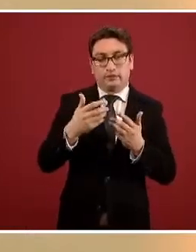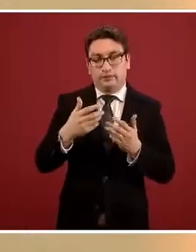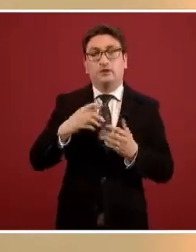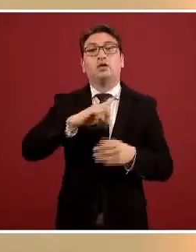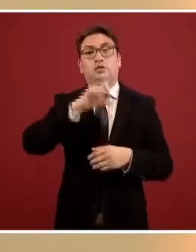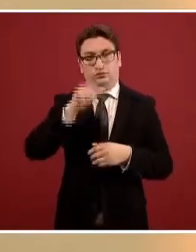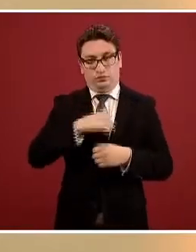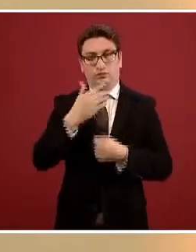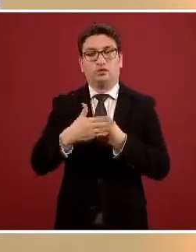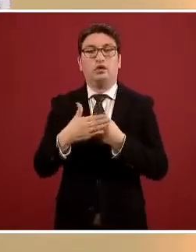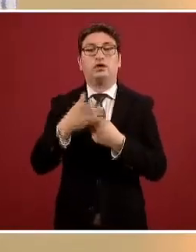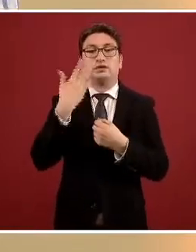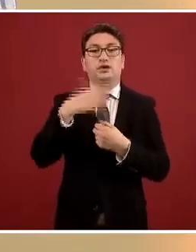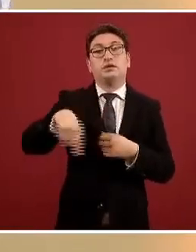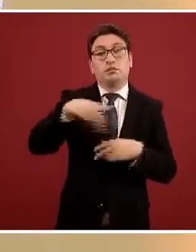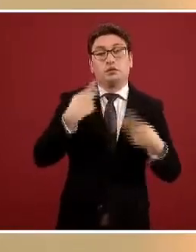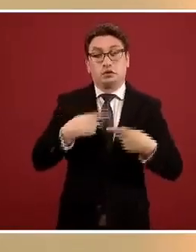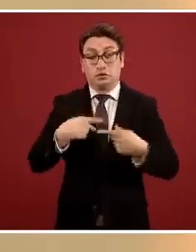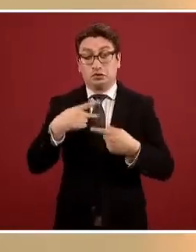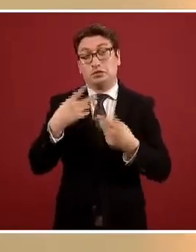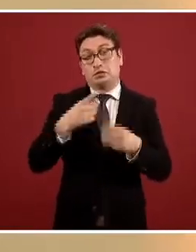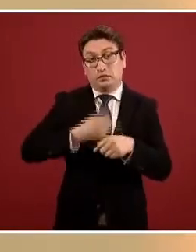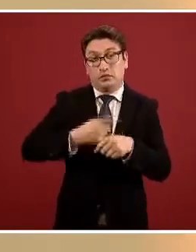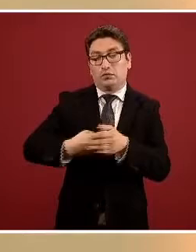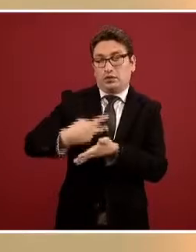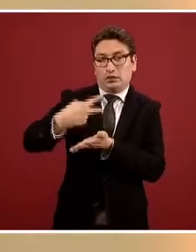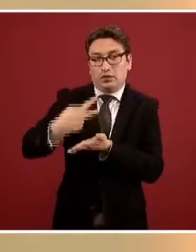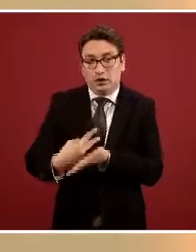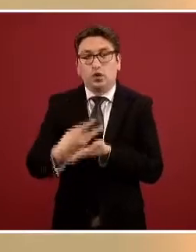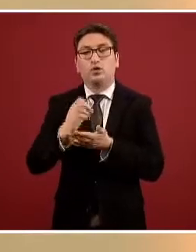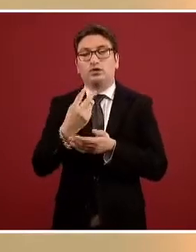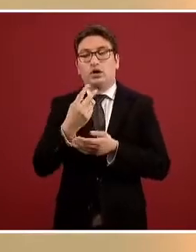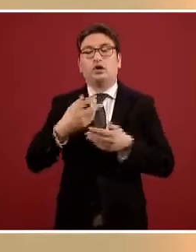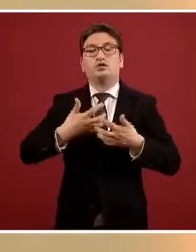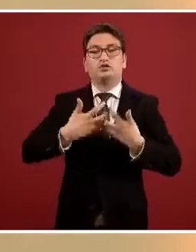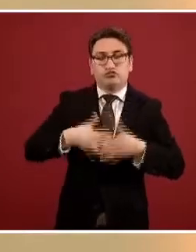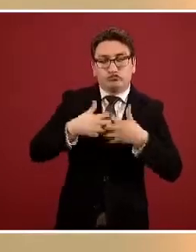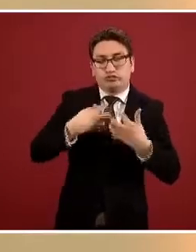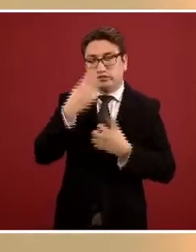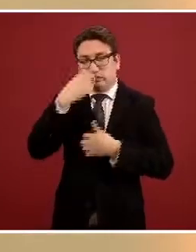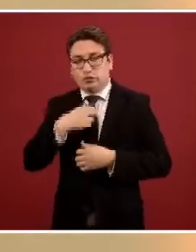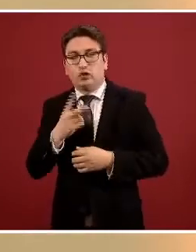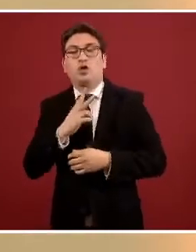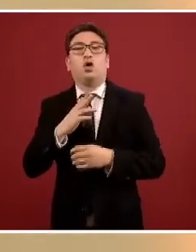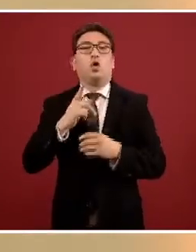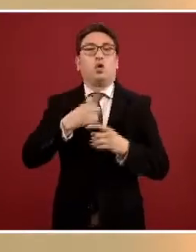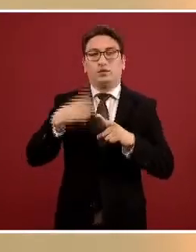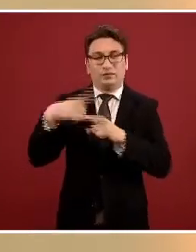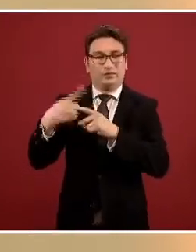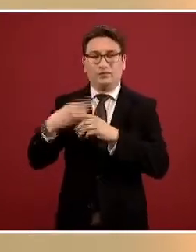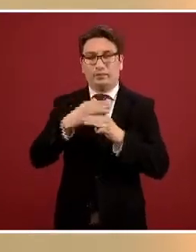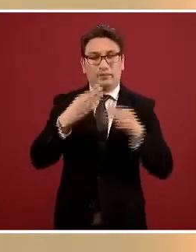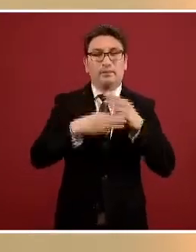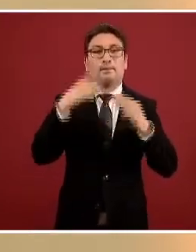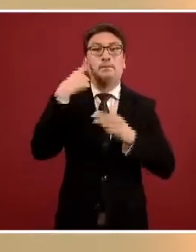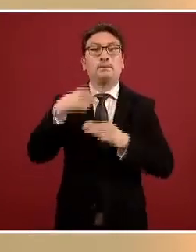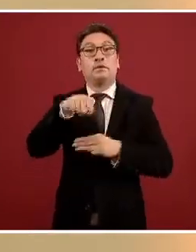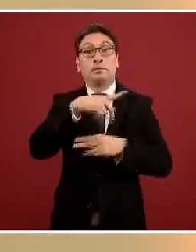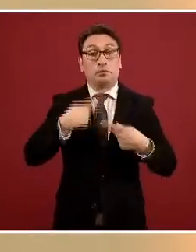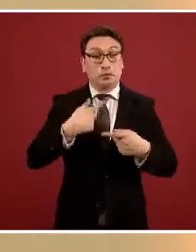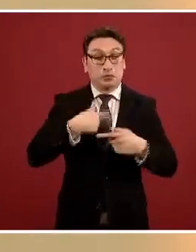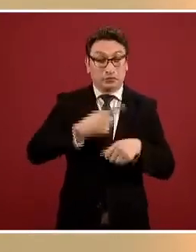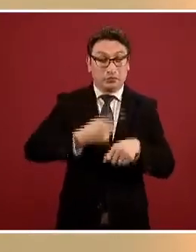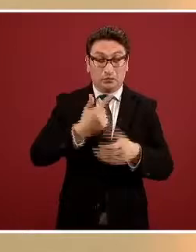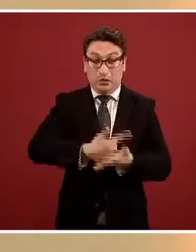una cama, un ventilador, un equipo médico, los insumos a todas las personas que pudieran llegar enfermas en condición